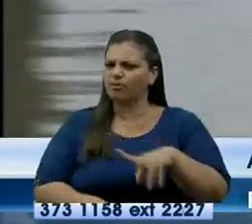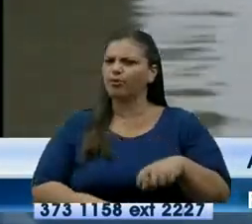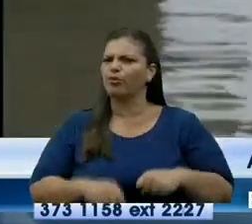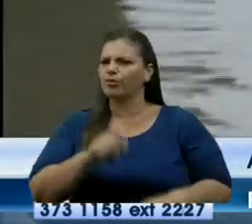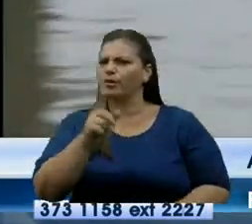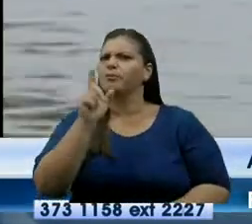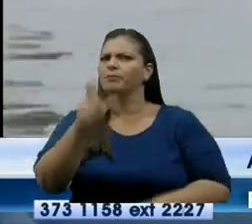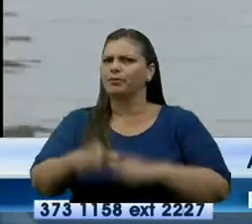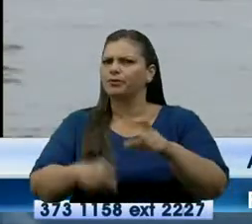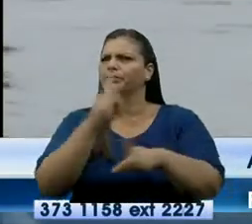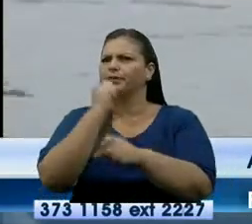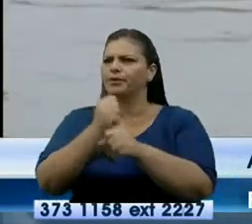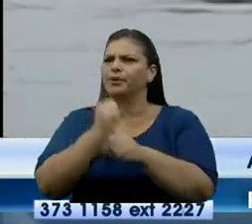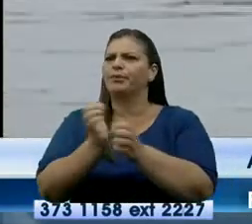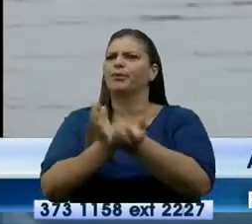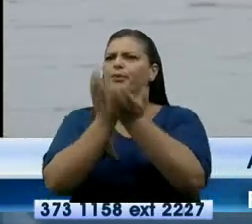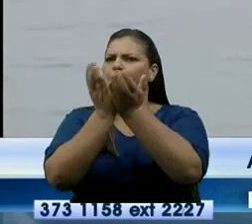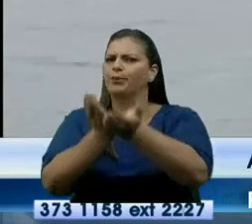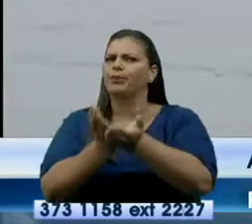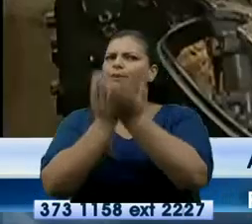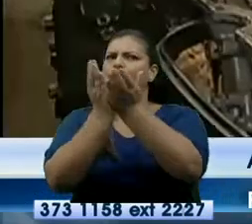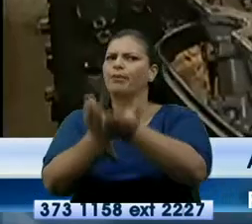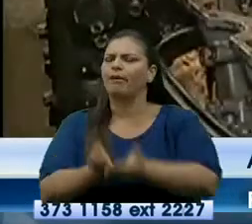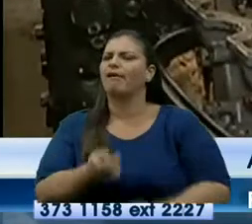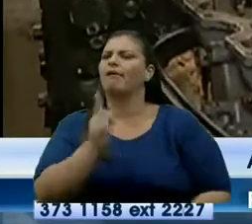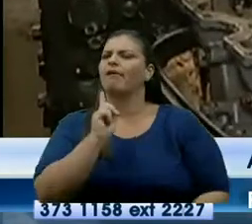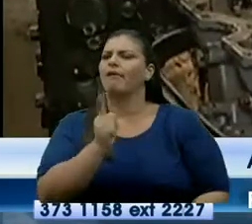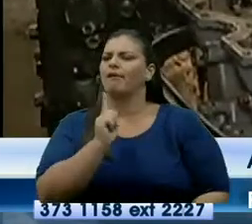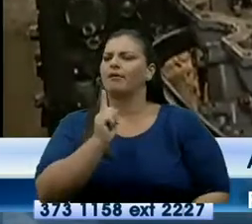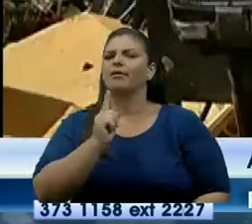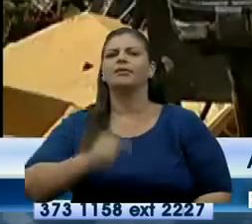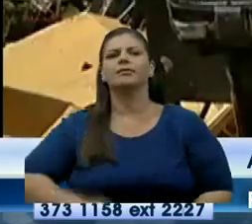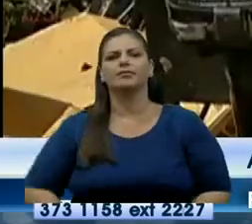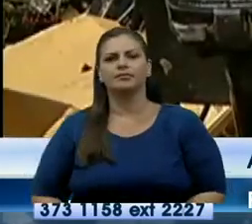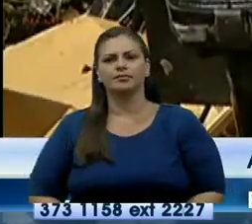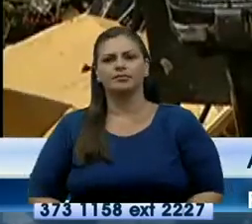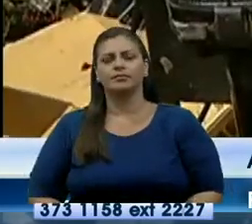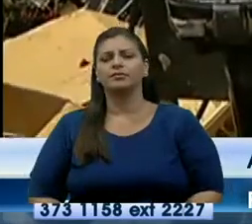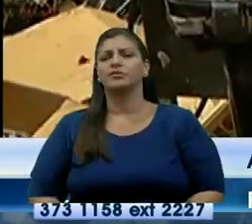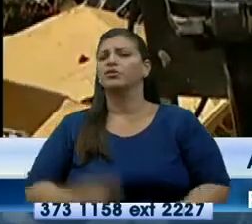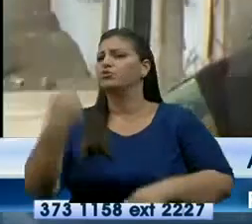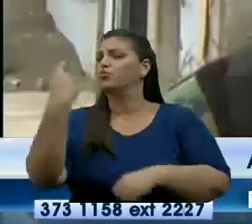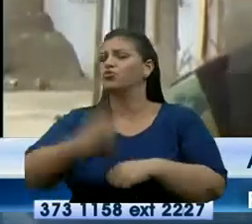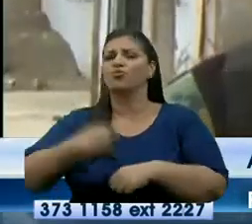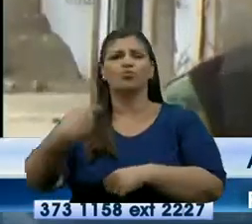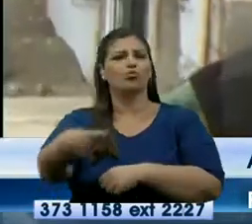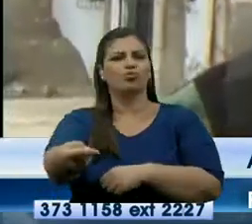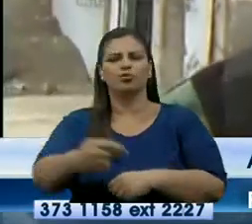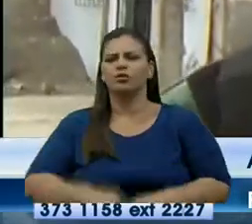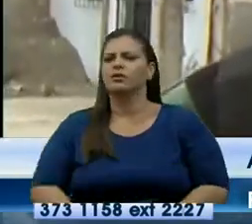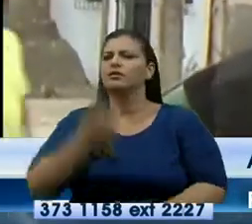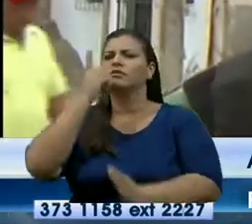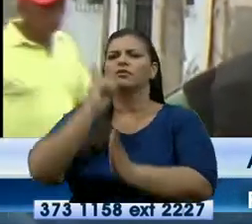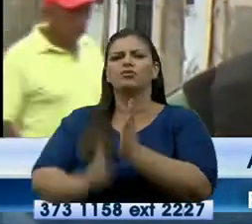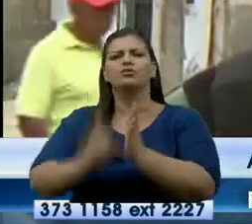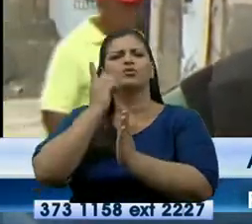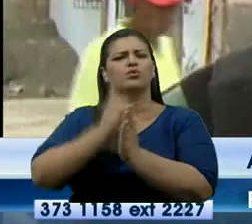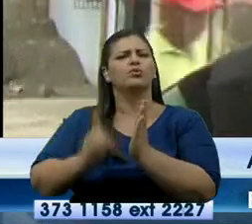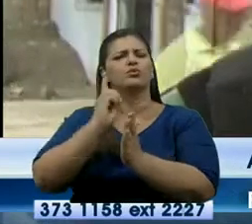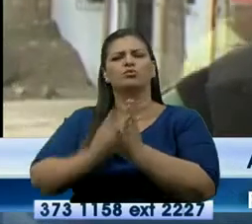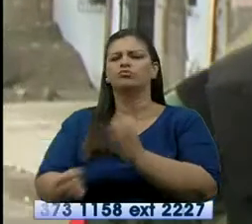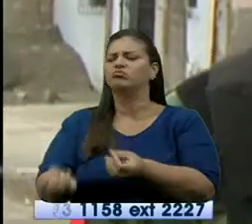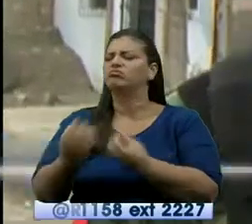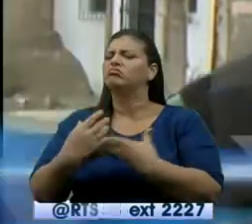ejecutan su labor en el Golfo de Guayaquil. Diariamente tenemos de 2, 3 denuncias por día por parte